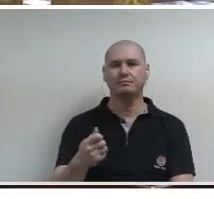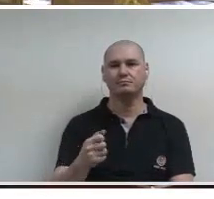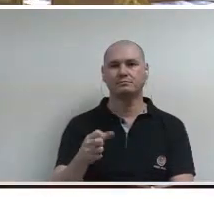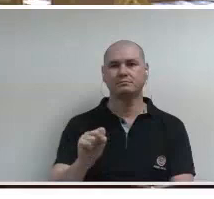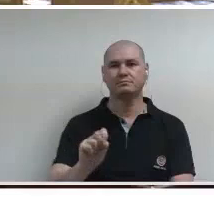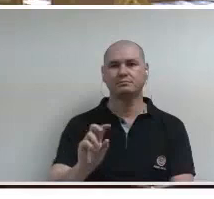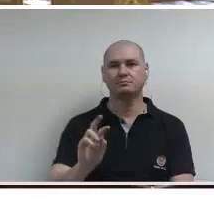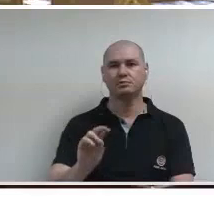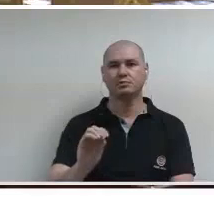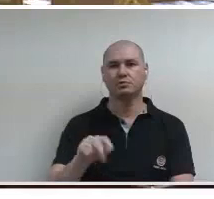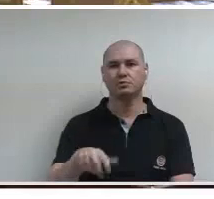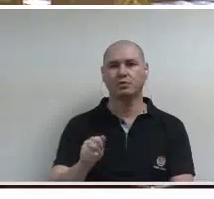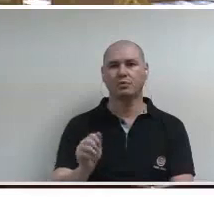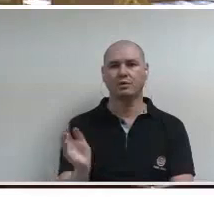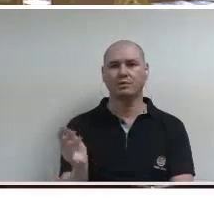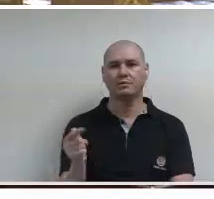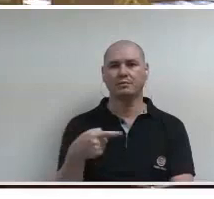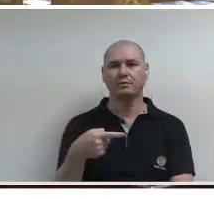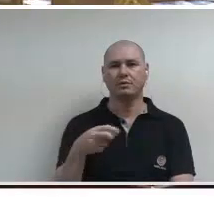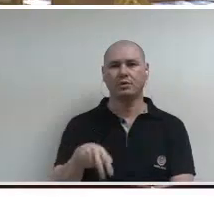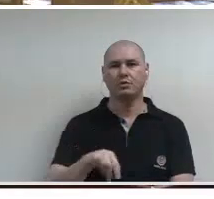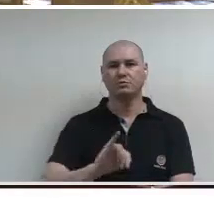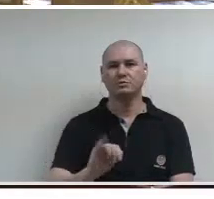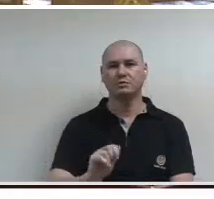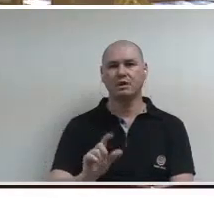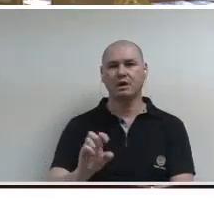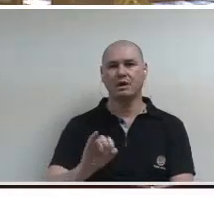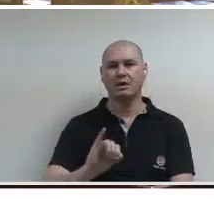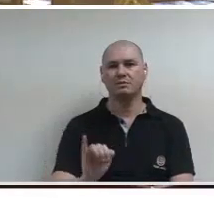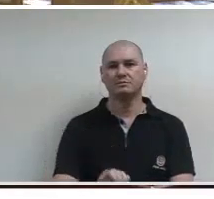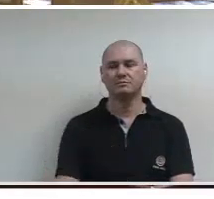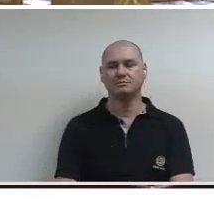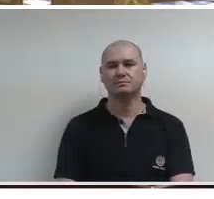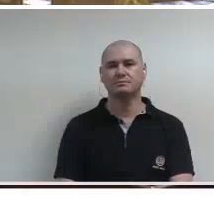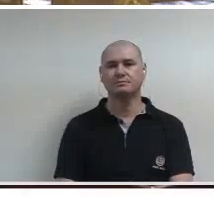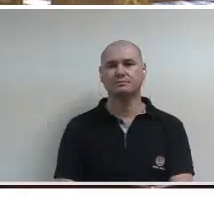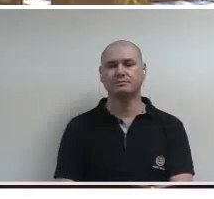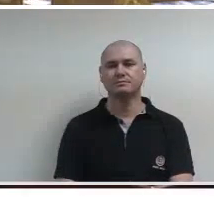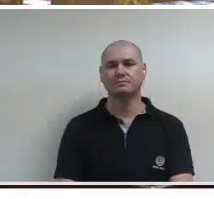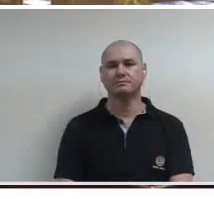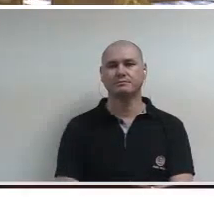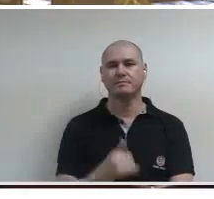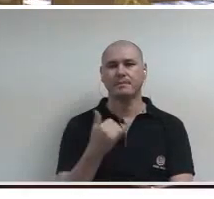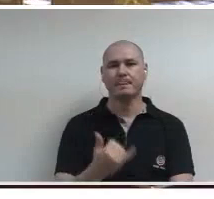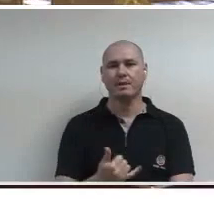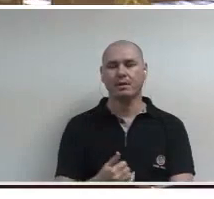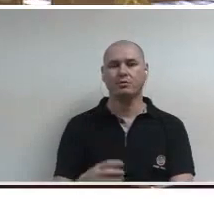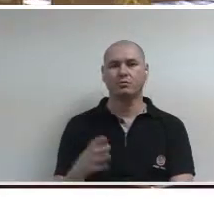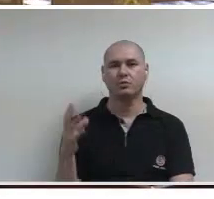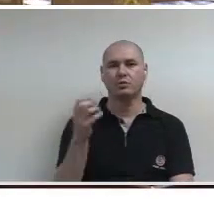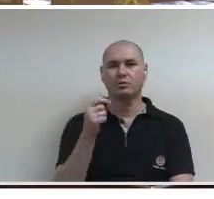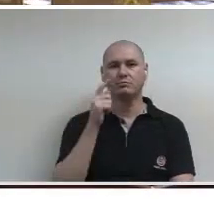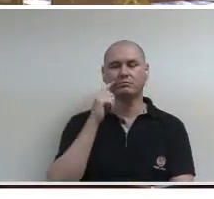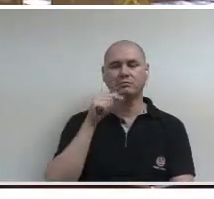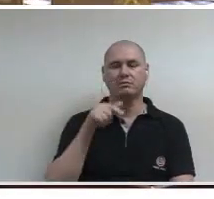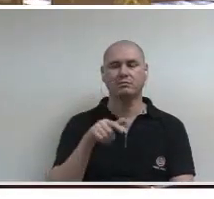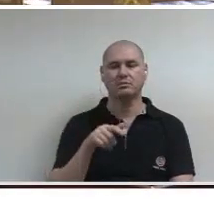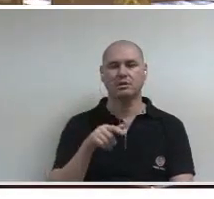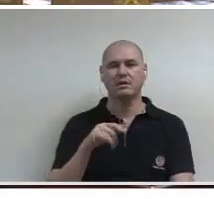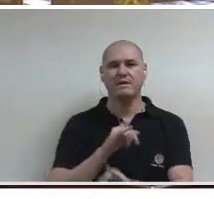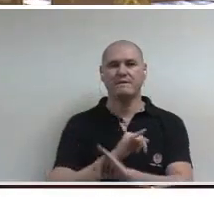Olga Pastora González Ramírez, Buita Janguaisa, agente fiscal Luquepe, Jeirupi Peixaco Atilcoa. Por fenecimiento de